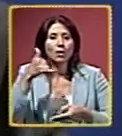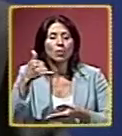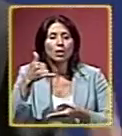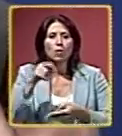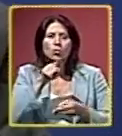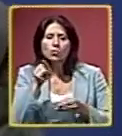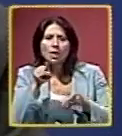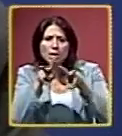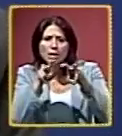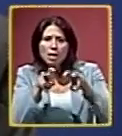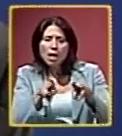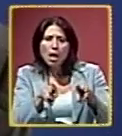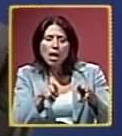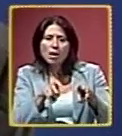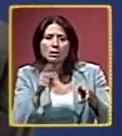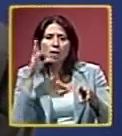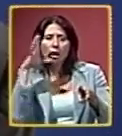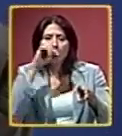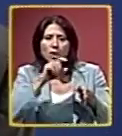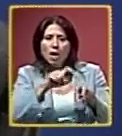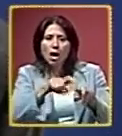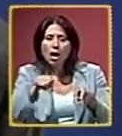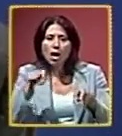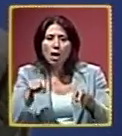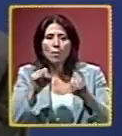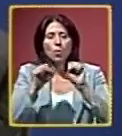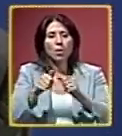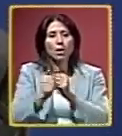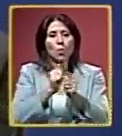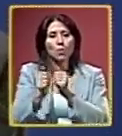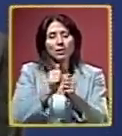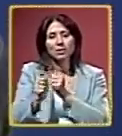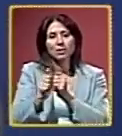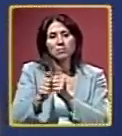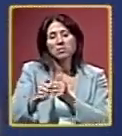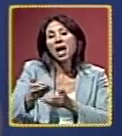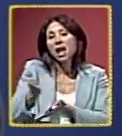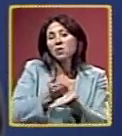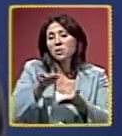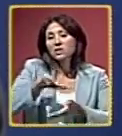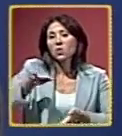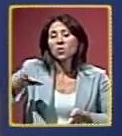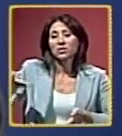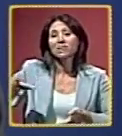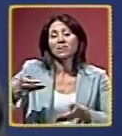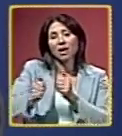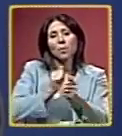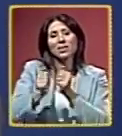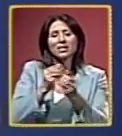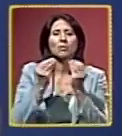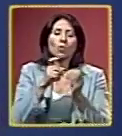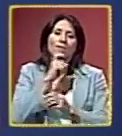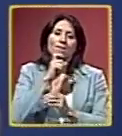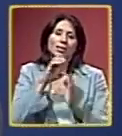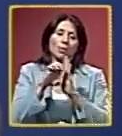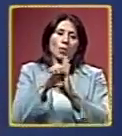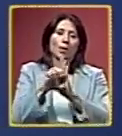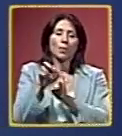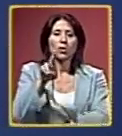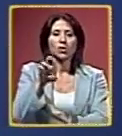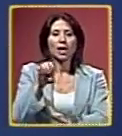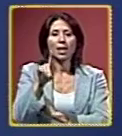se encuentra que pueden competir. Hay algunas cosas en las que la competencia es muy difícil, en las redes, ¿verdad?